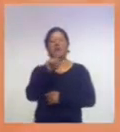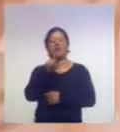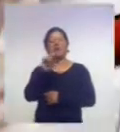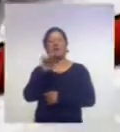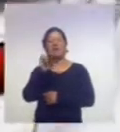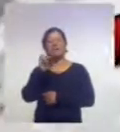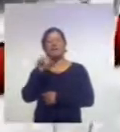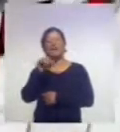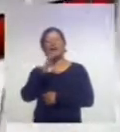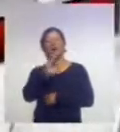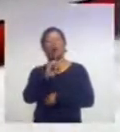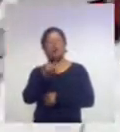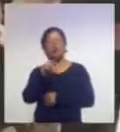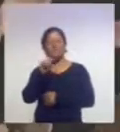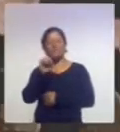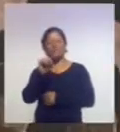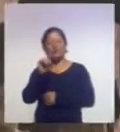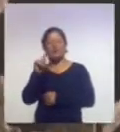Temolsin.